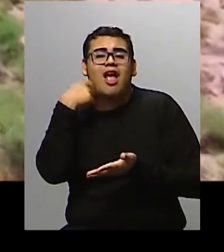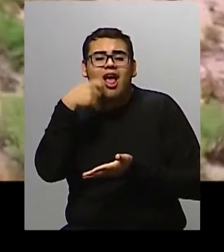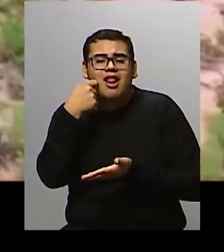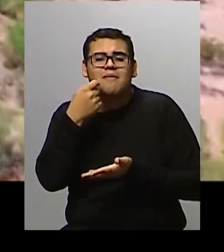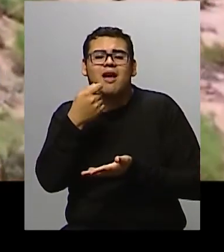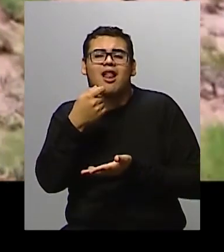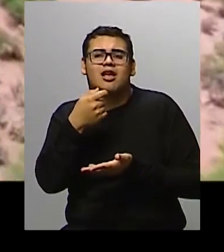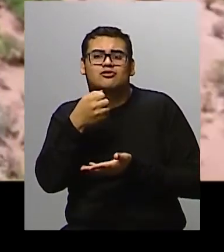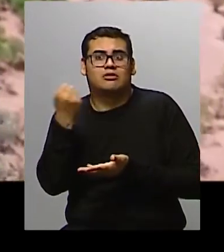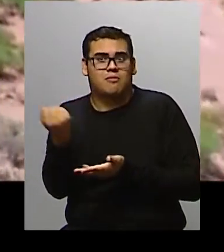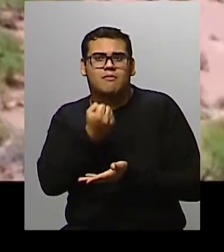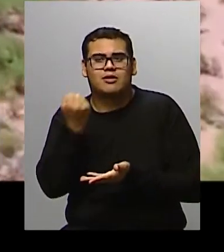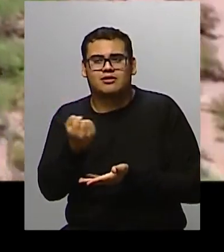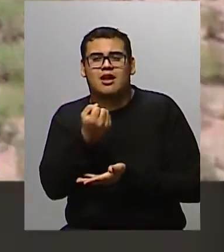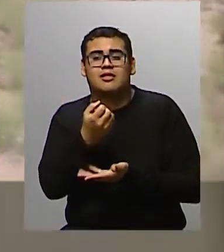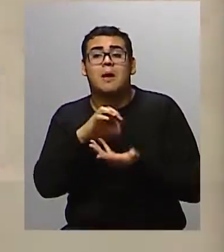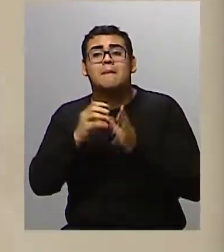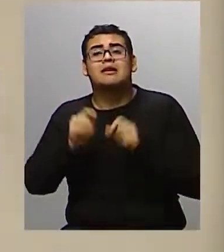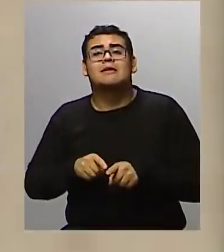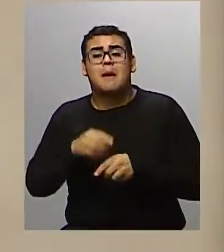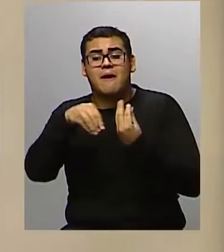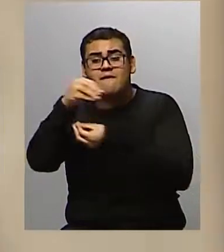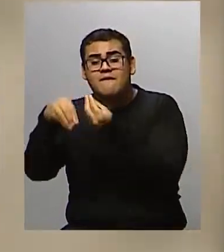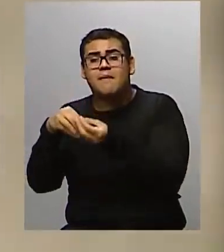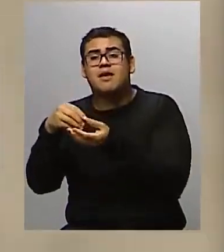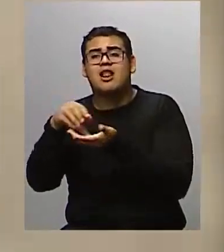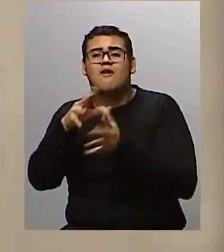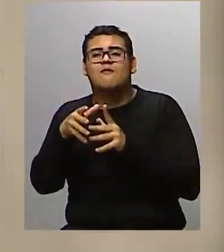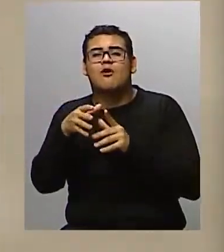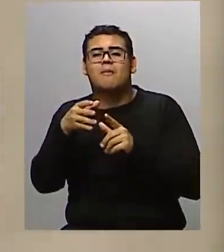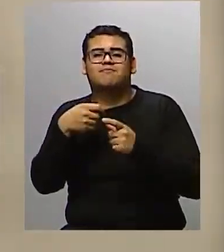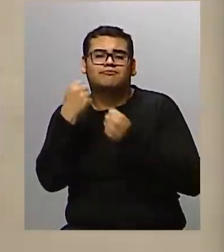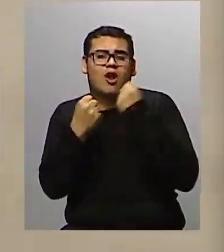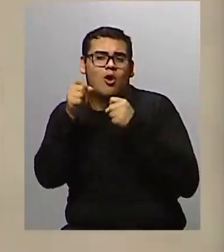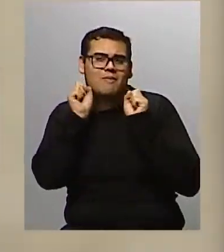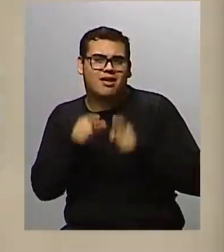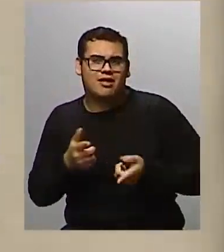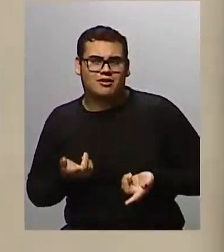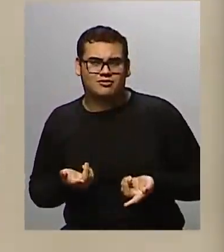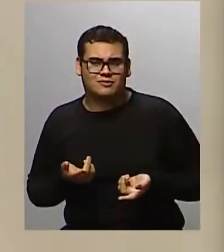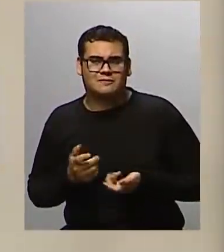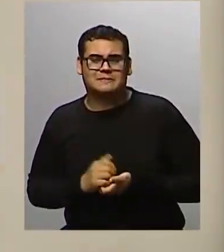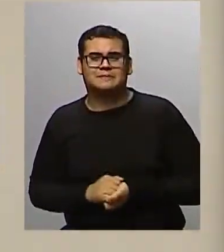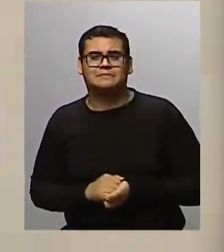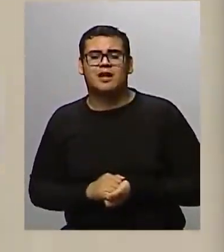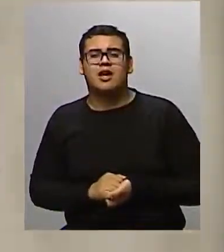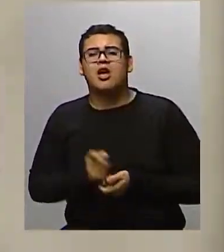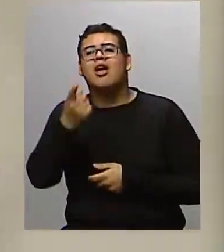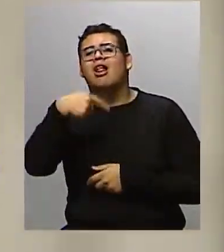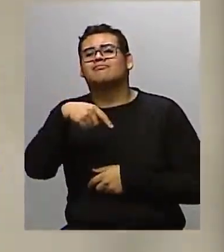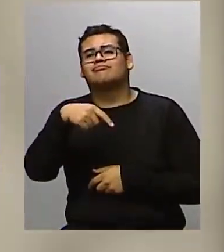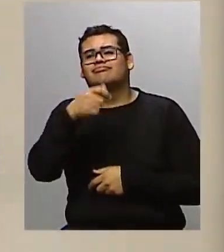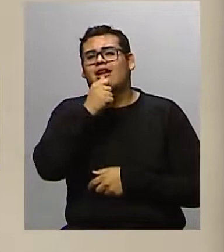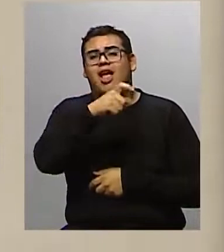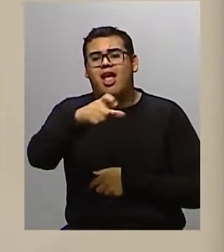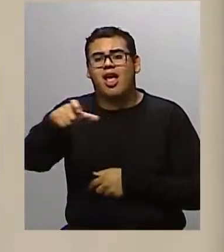genuino y desarrollo local de familias que viven en ese sector. Entonces, a sabiendas de que el río Mendoza no